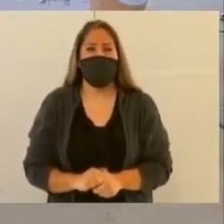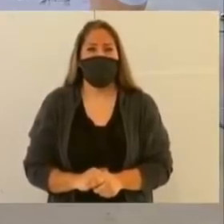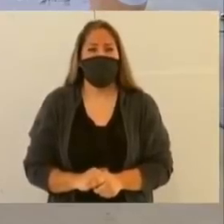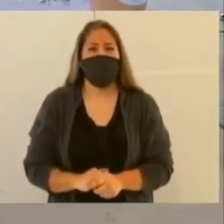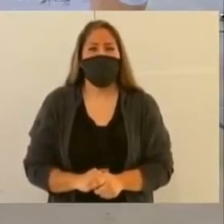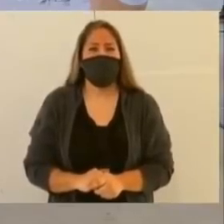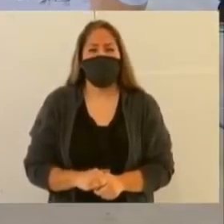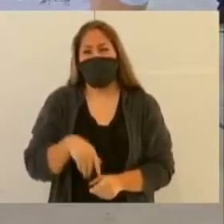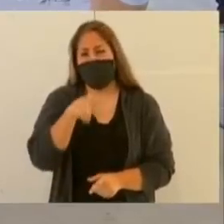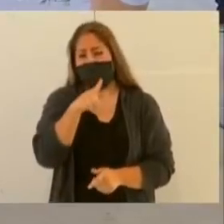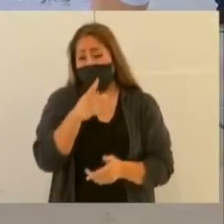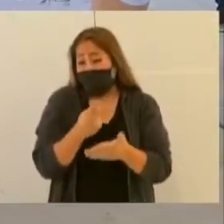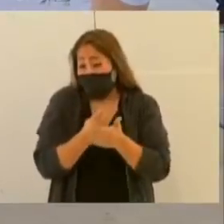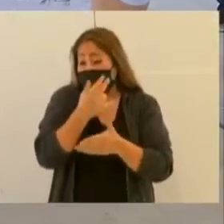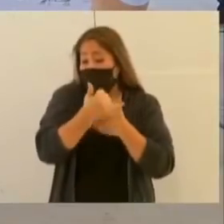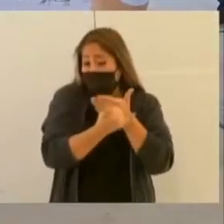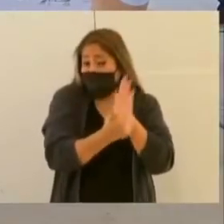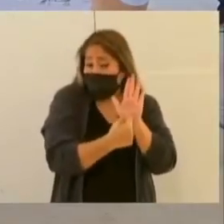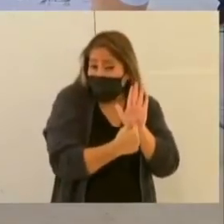móviles. El proyecto